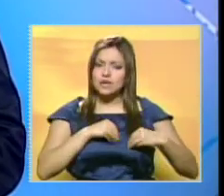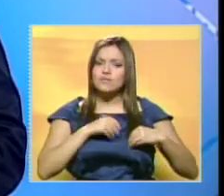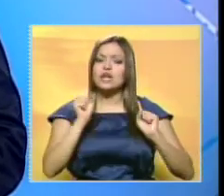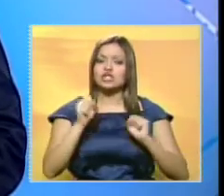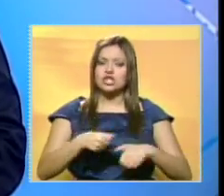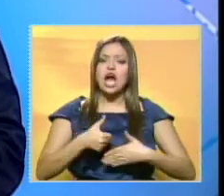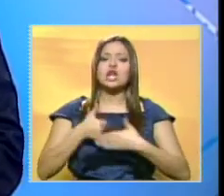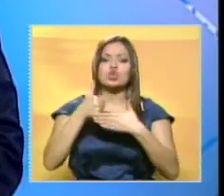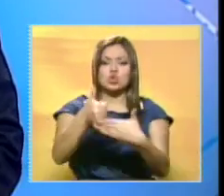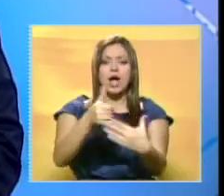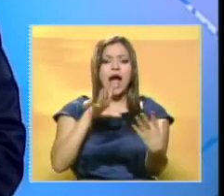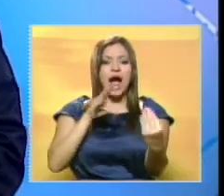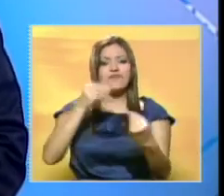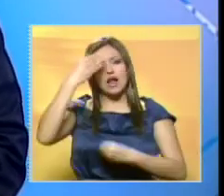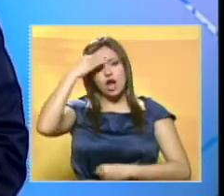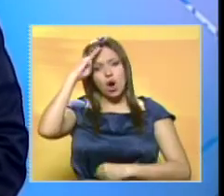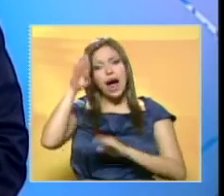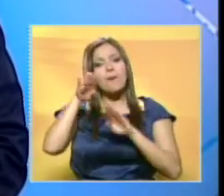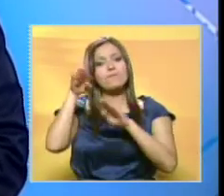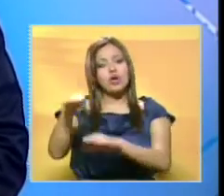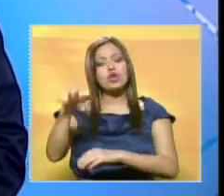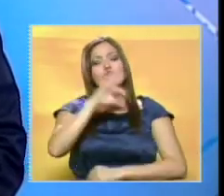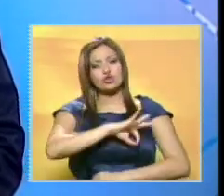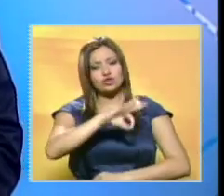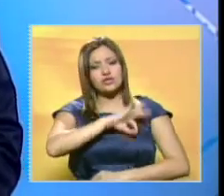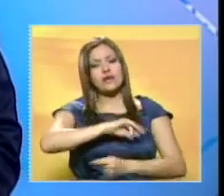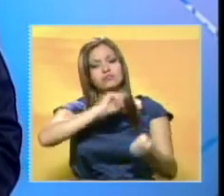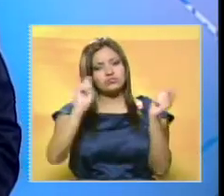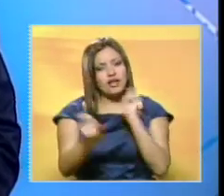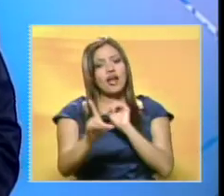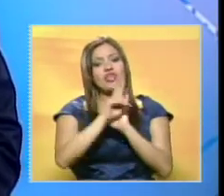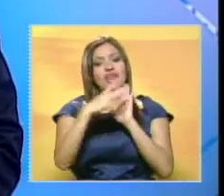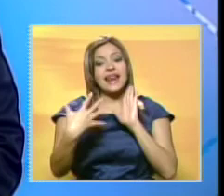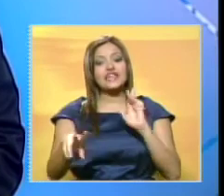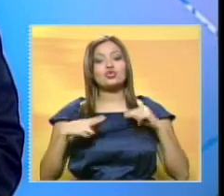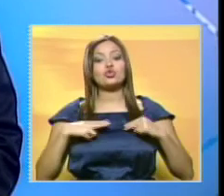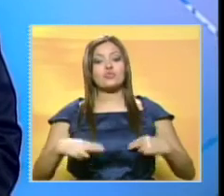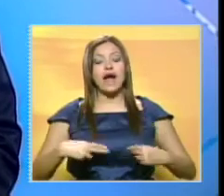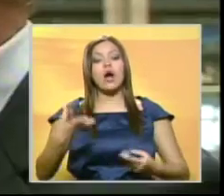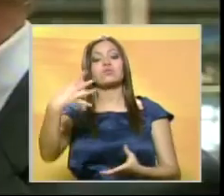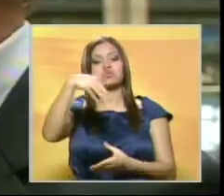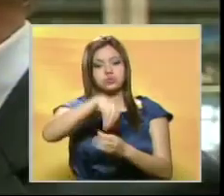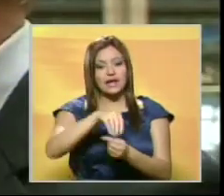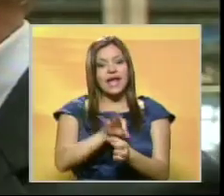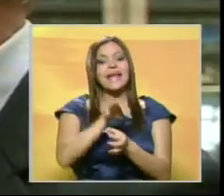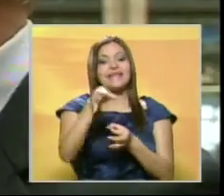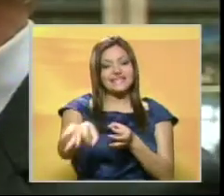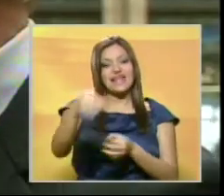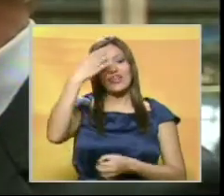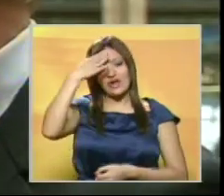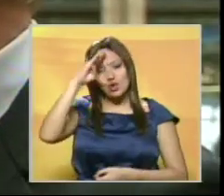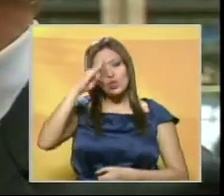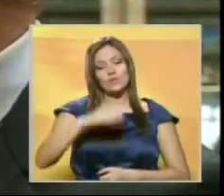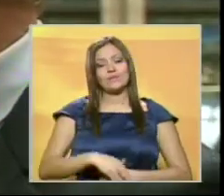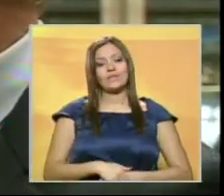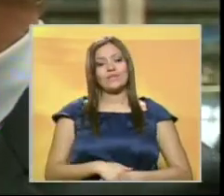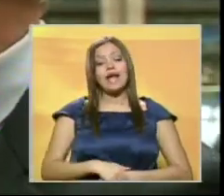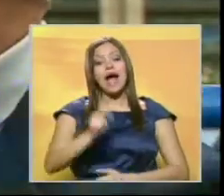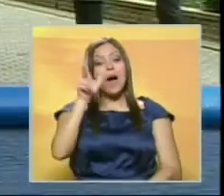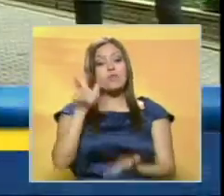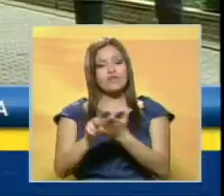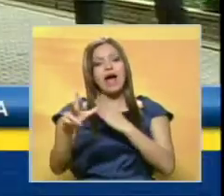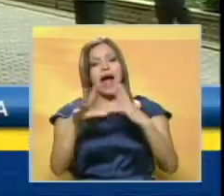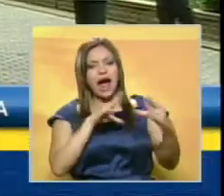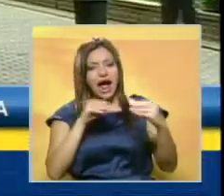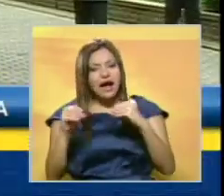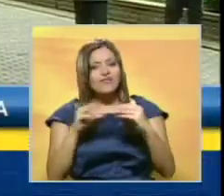de cooperación con Cuba para apoyar reformas sociales que fomenten los derechos humanos en la isla. El Consejo de Ministros de Exteriores aprobó el diálogo